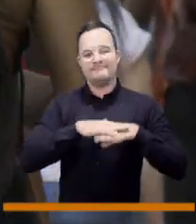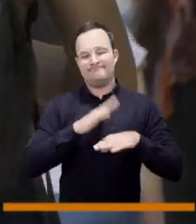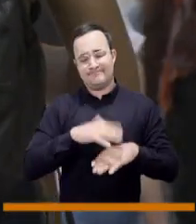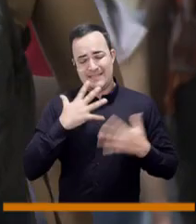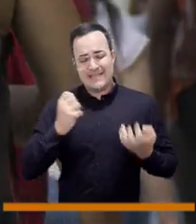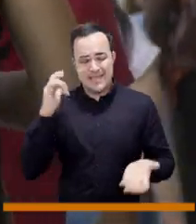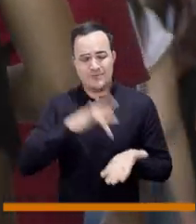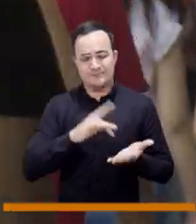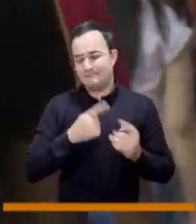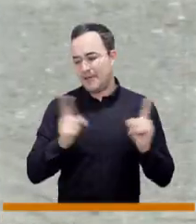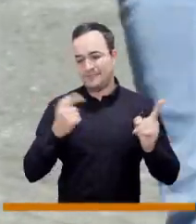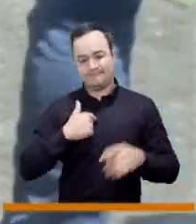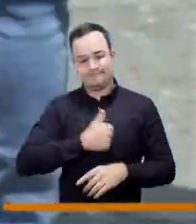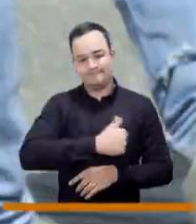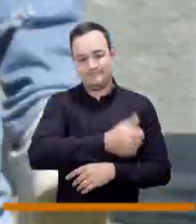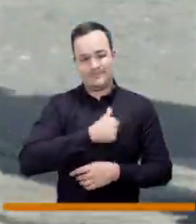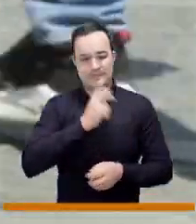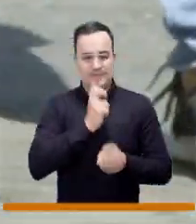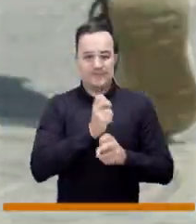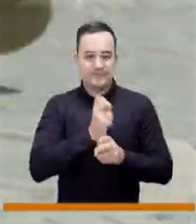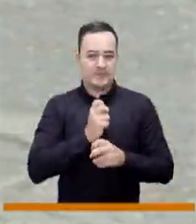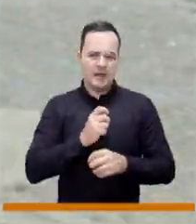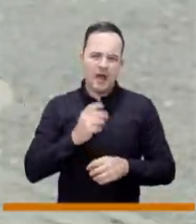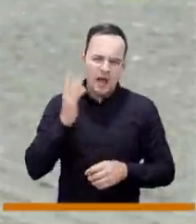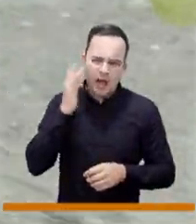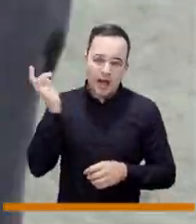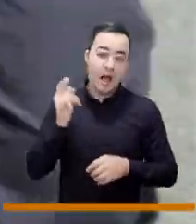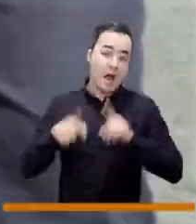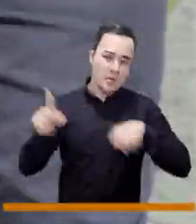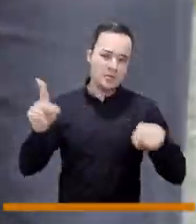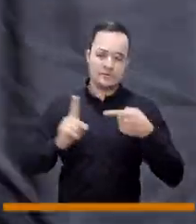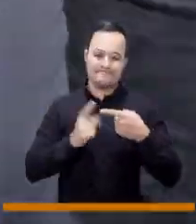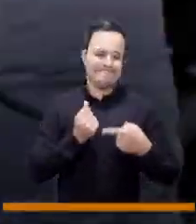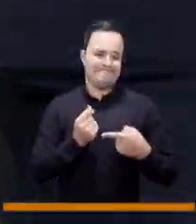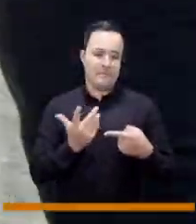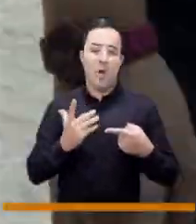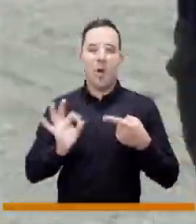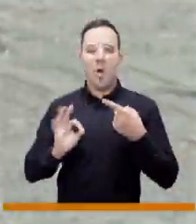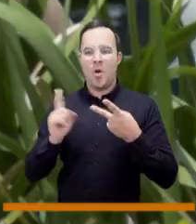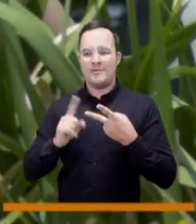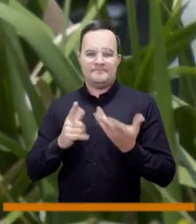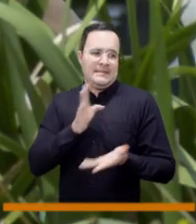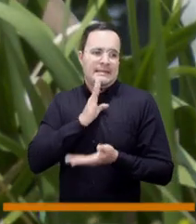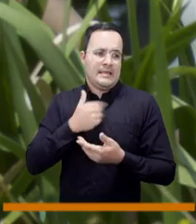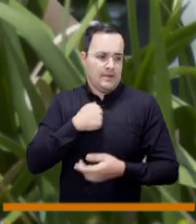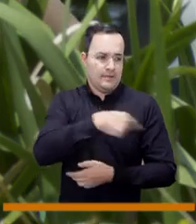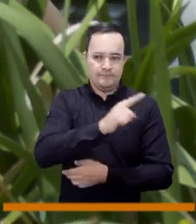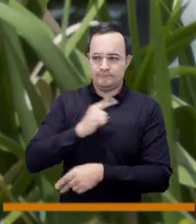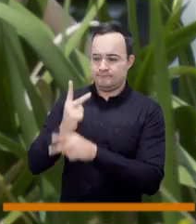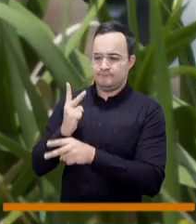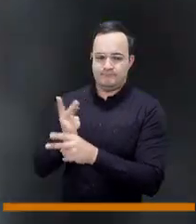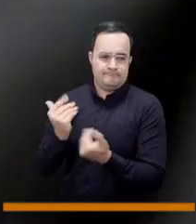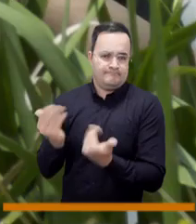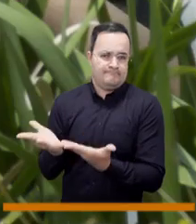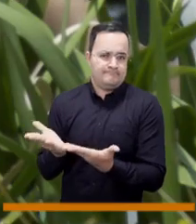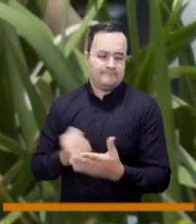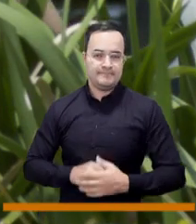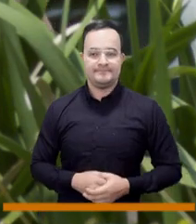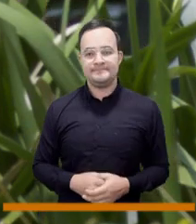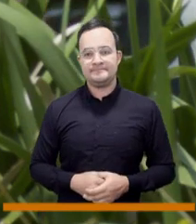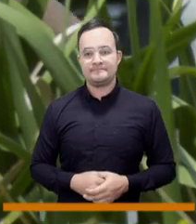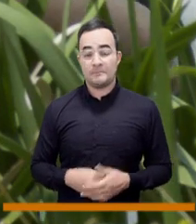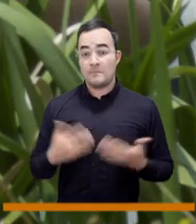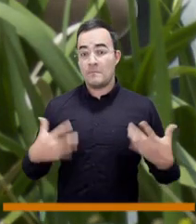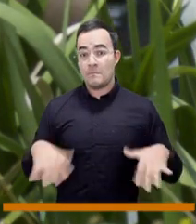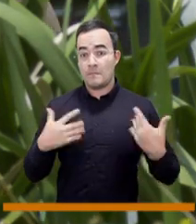no pueden asistir porque no tienen los pasajes Y me manifiestan yan no puedo asistir uno o porque no tengo el recurso o dos porque no tengo con quien dejar